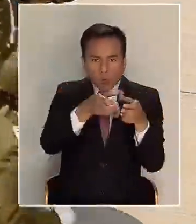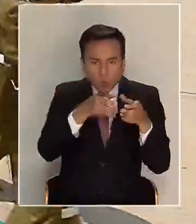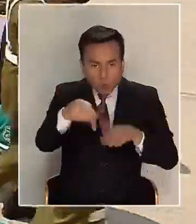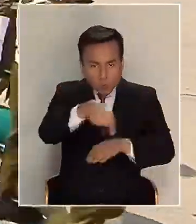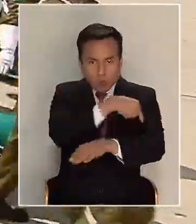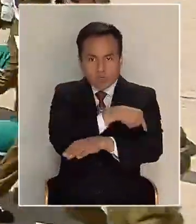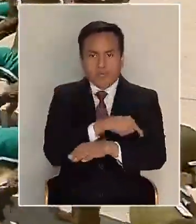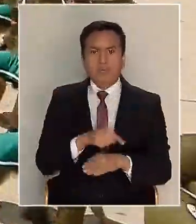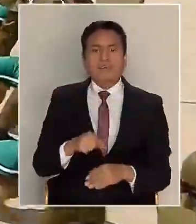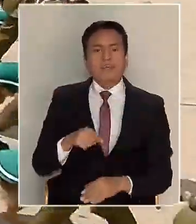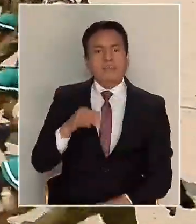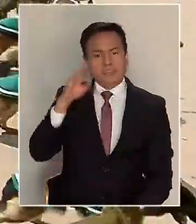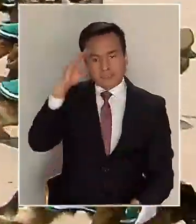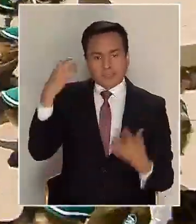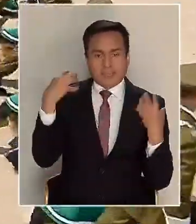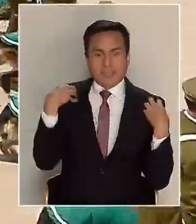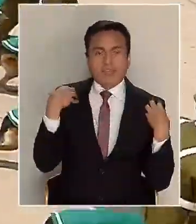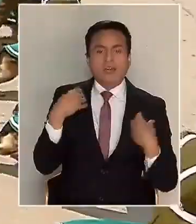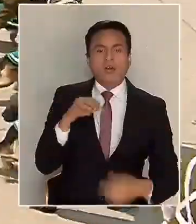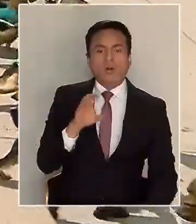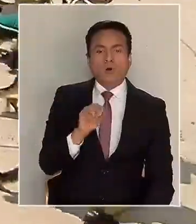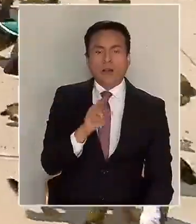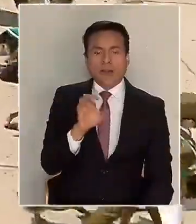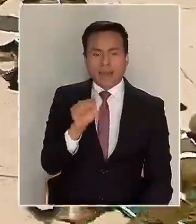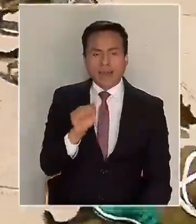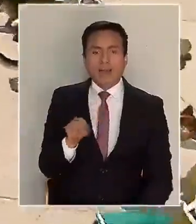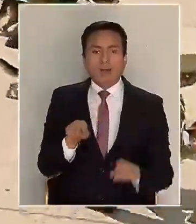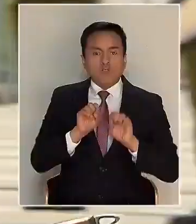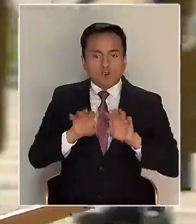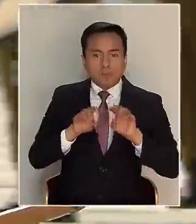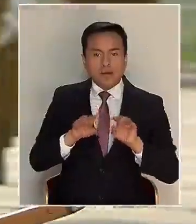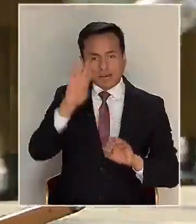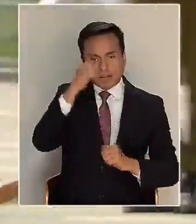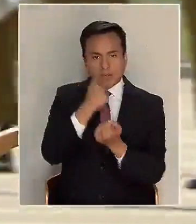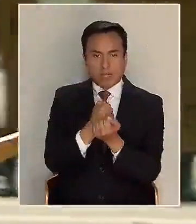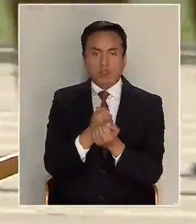Teniente Hernán Merino Correa, donde se forman los carabineros del curso de montaña.